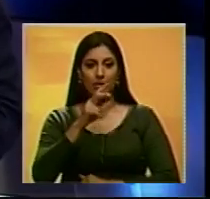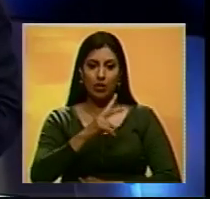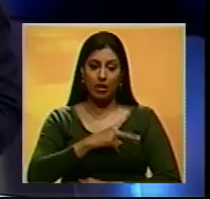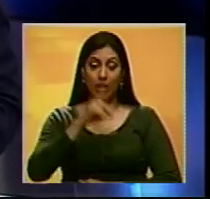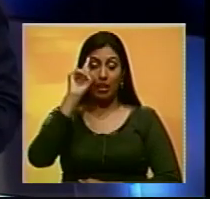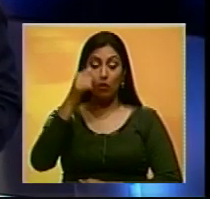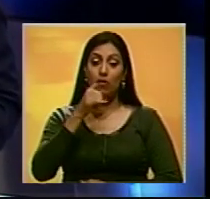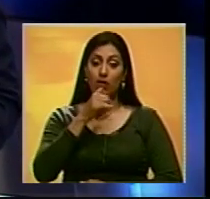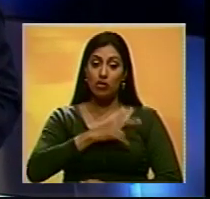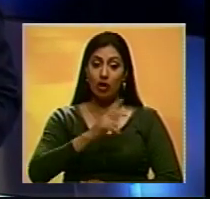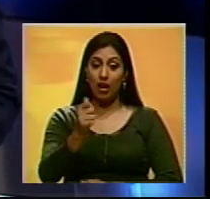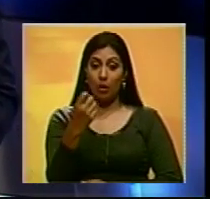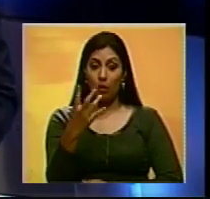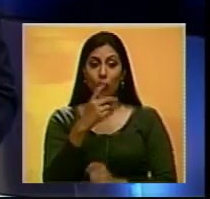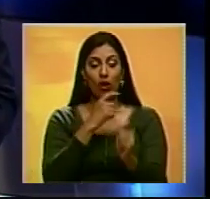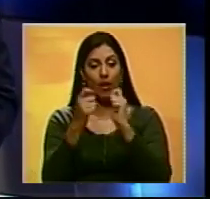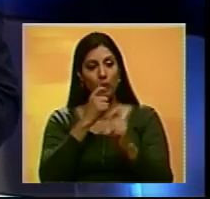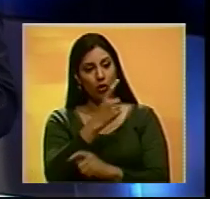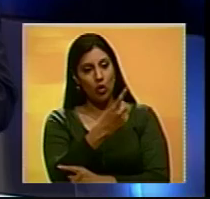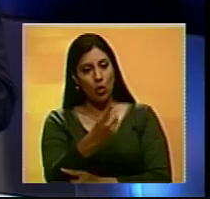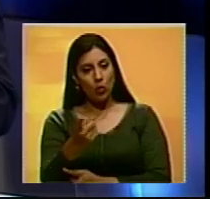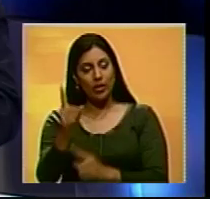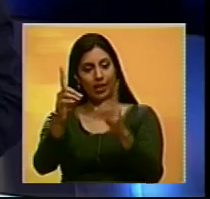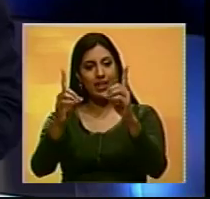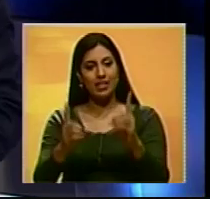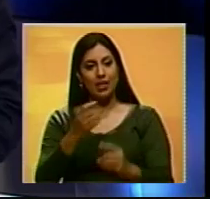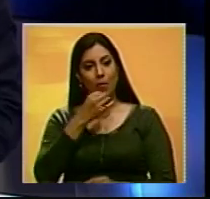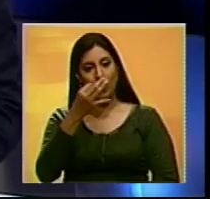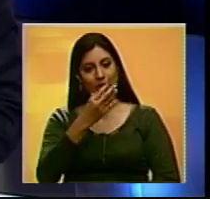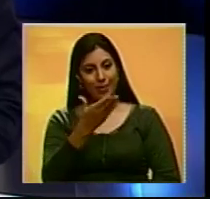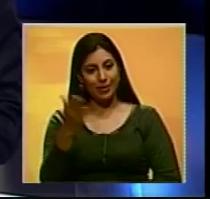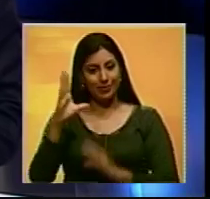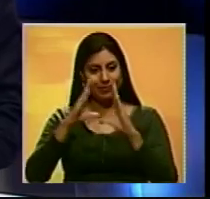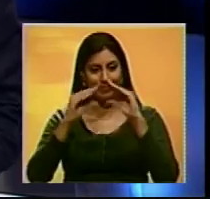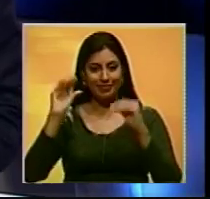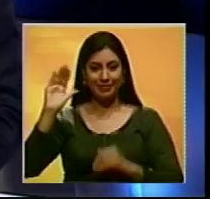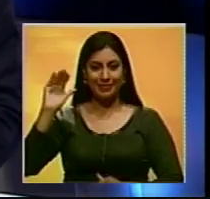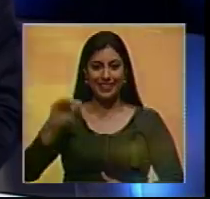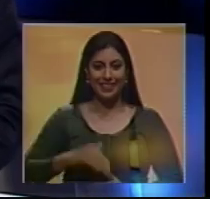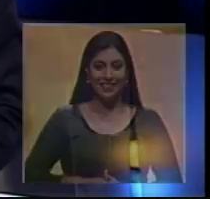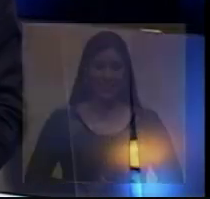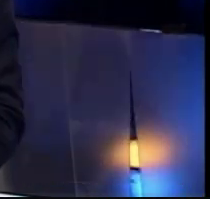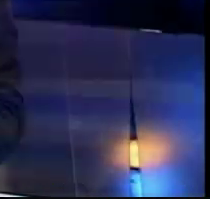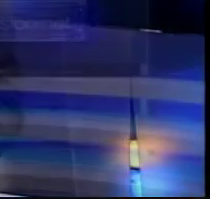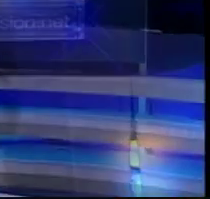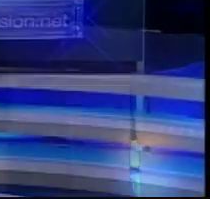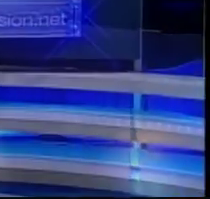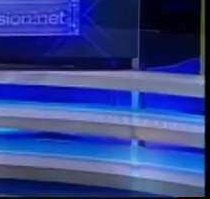emisión. Recuerden, Noticiero Venevisión, Canal 4 reporta y ustedes deciden. Buenas tardes para todos.